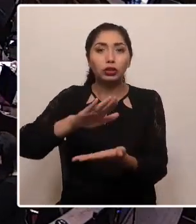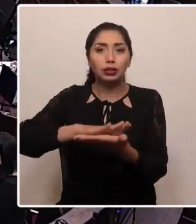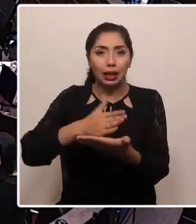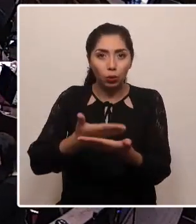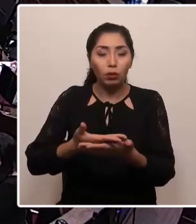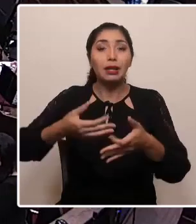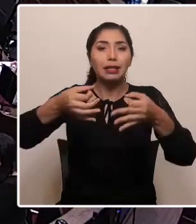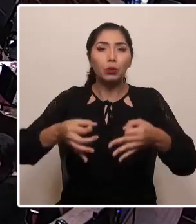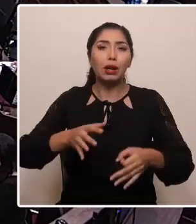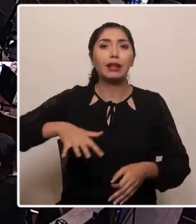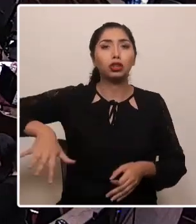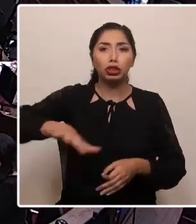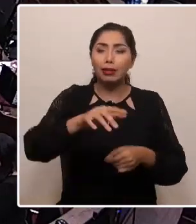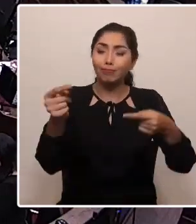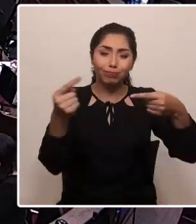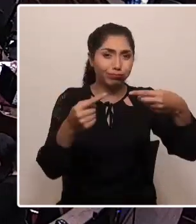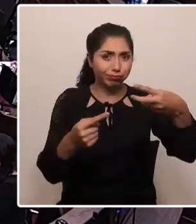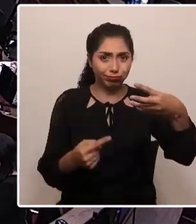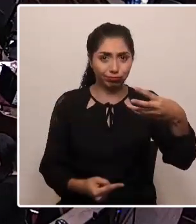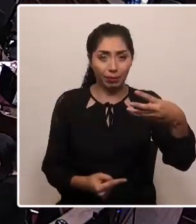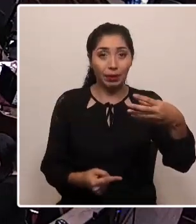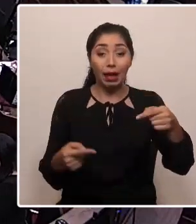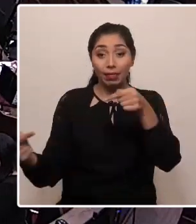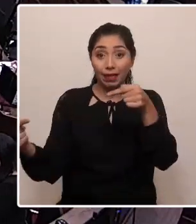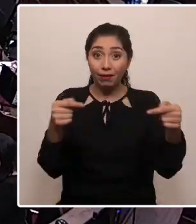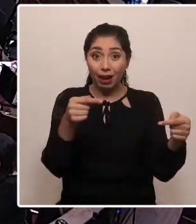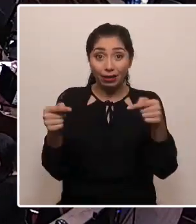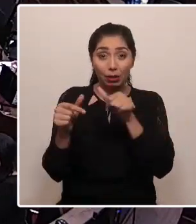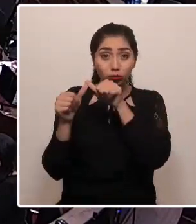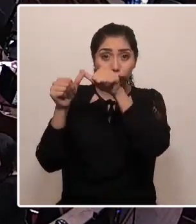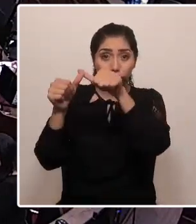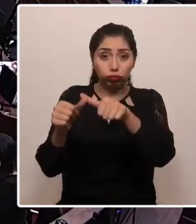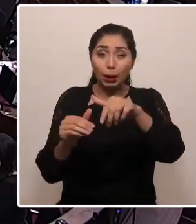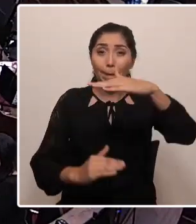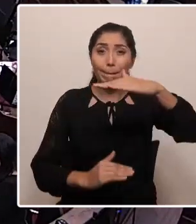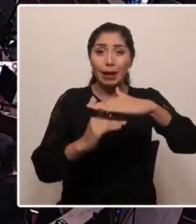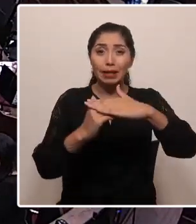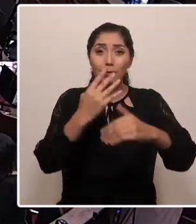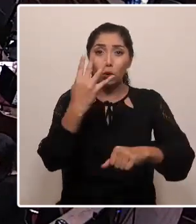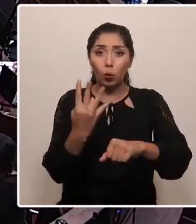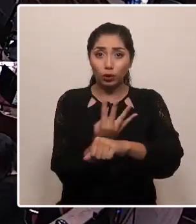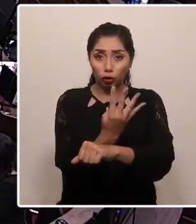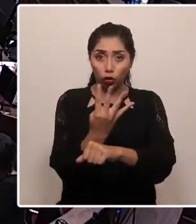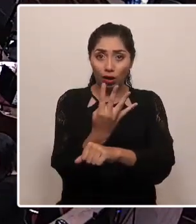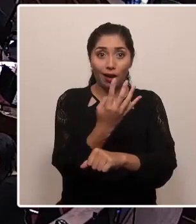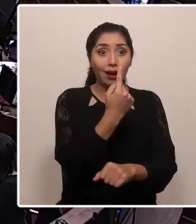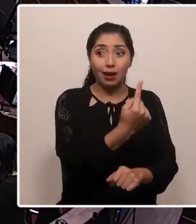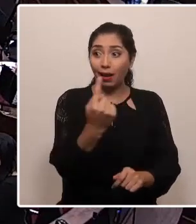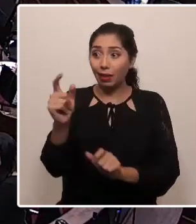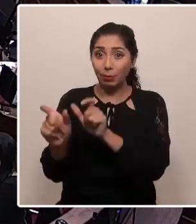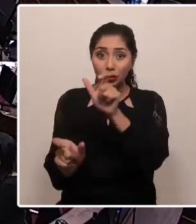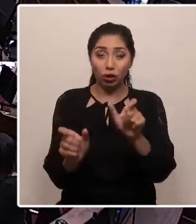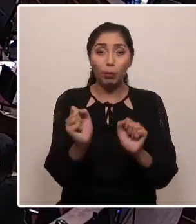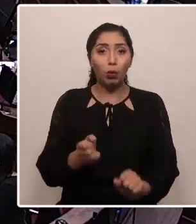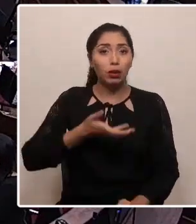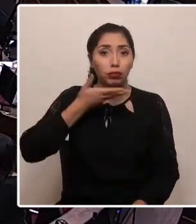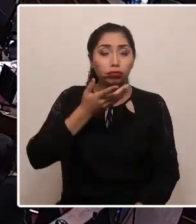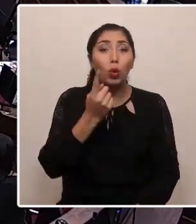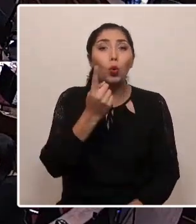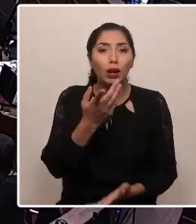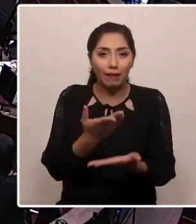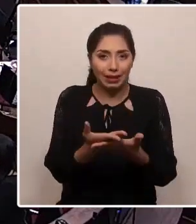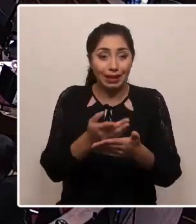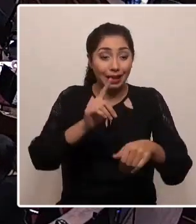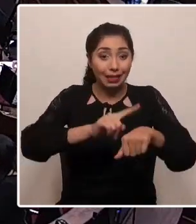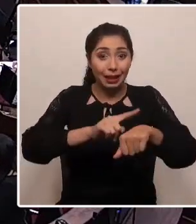social, entre otros. El debate tendrá una duración máxima de 4 horas y cada convencional podrá intervenir una sola vez con un tiempo